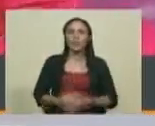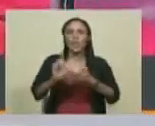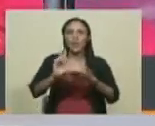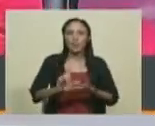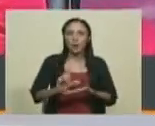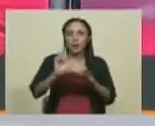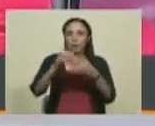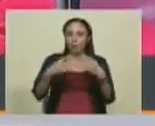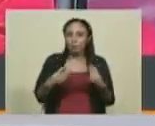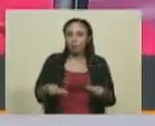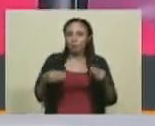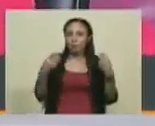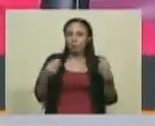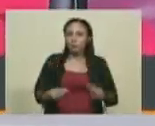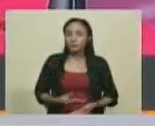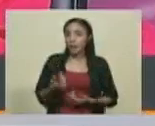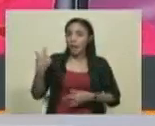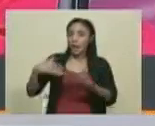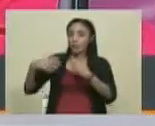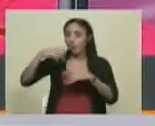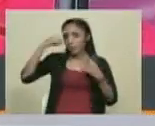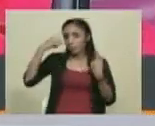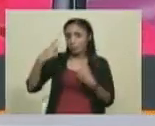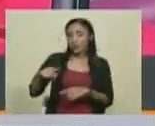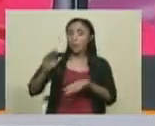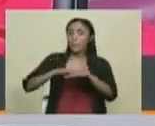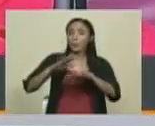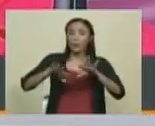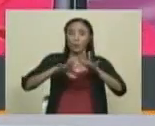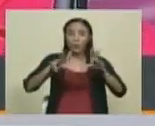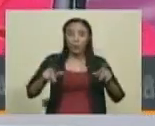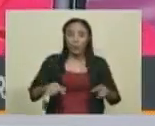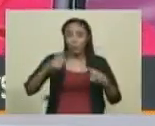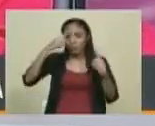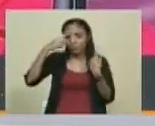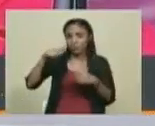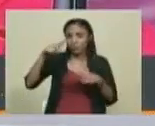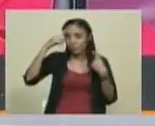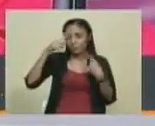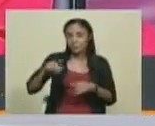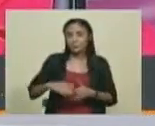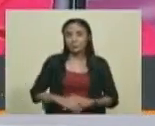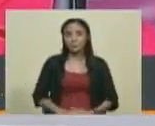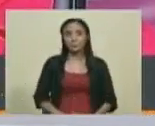abandonó por las mafias que se estructuraron para destruir PDVSA.